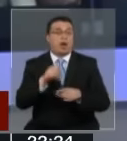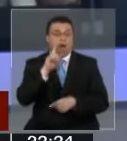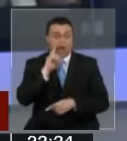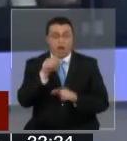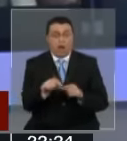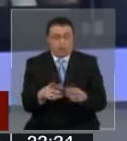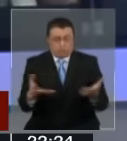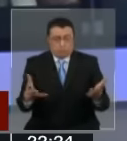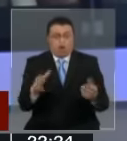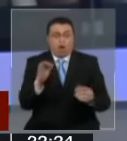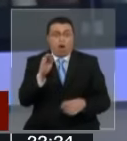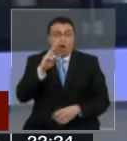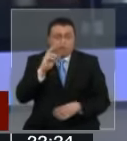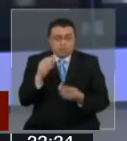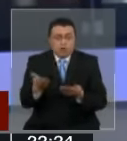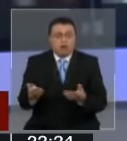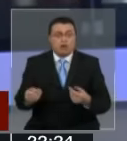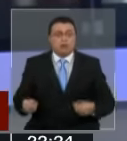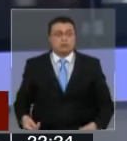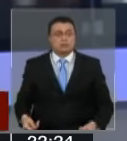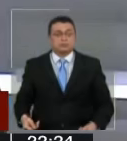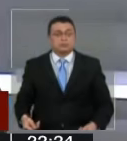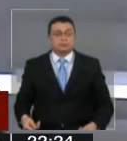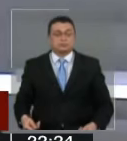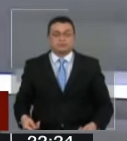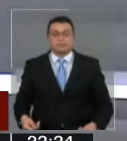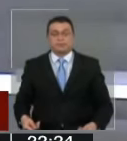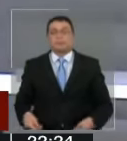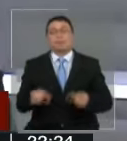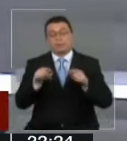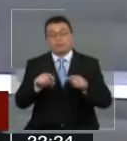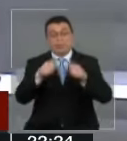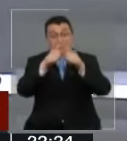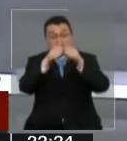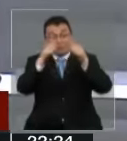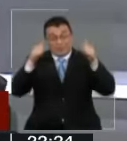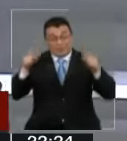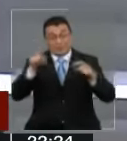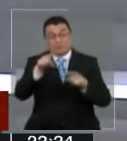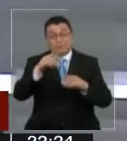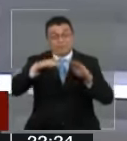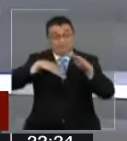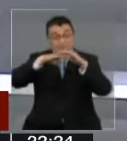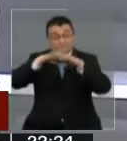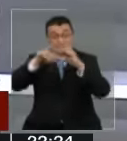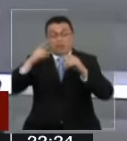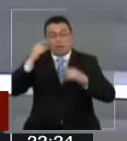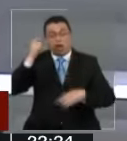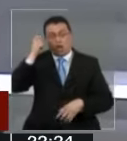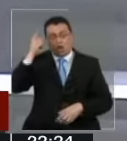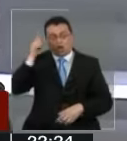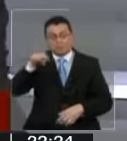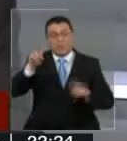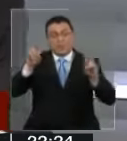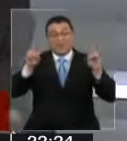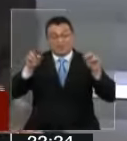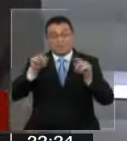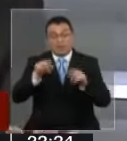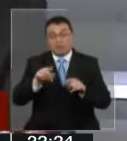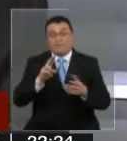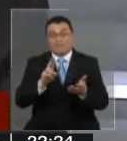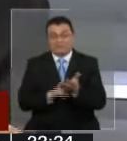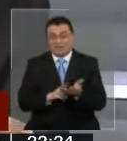fondo, obviamente. Yo creo que a nivel de las élites y de los que... Yo creo que hay conocimiento respecto a ese tema. De